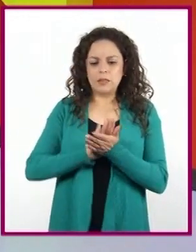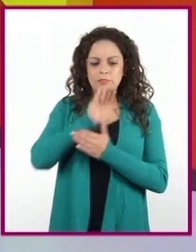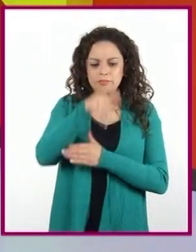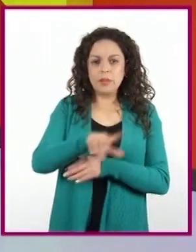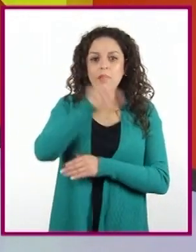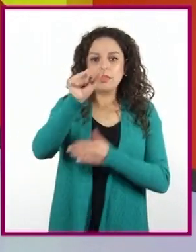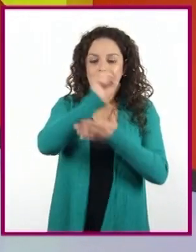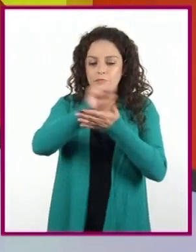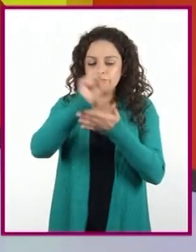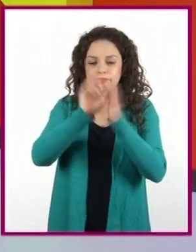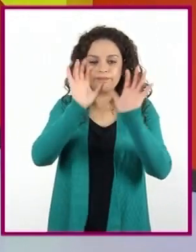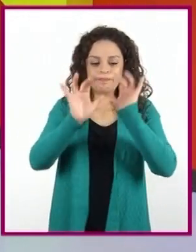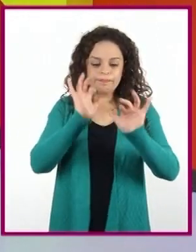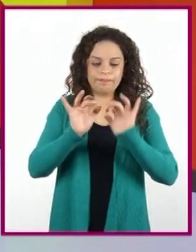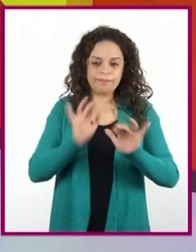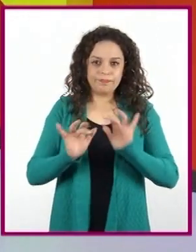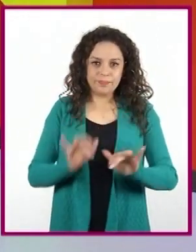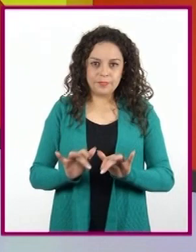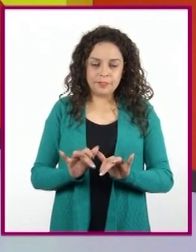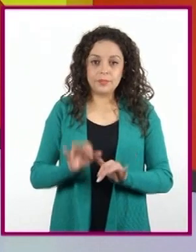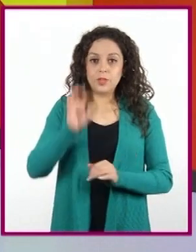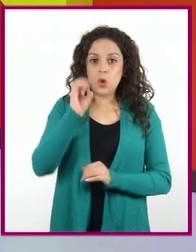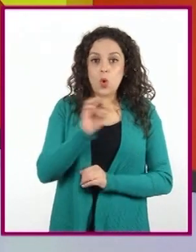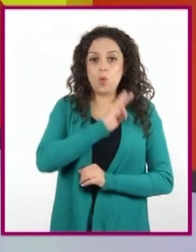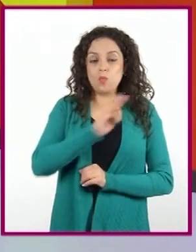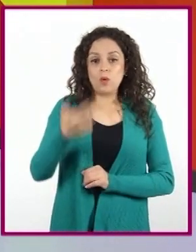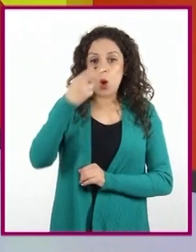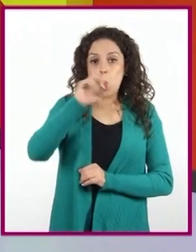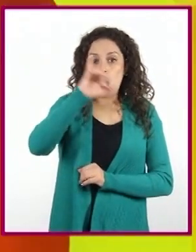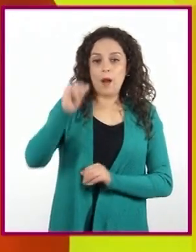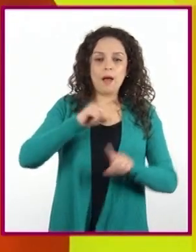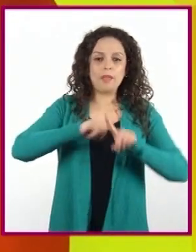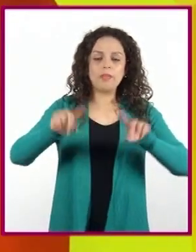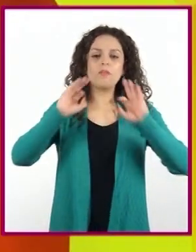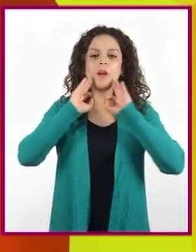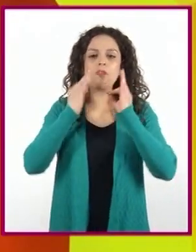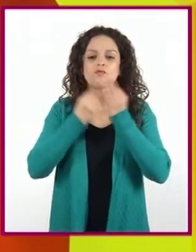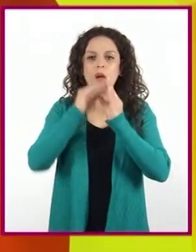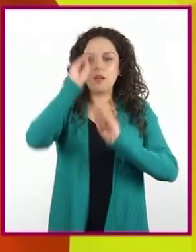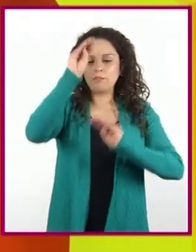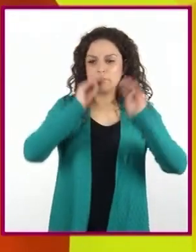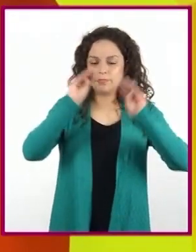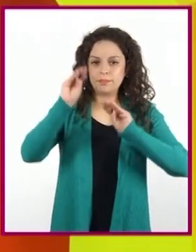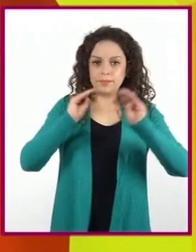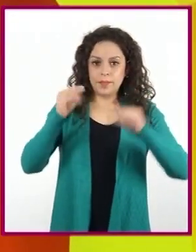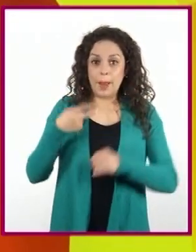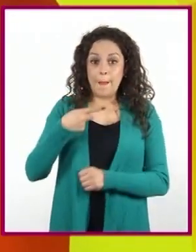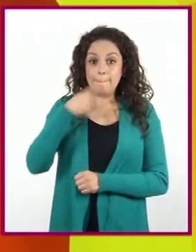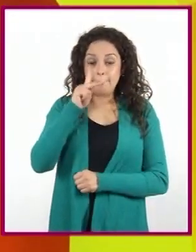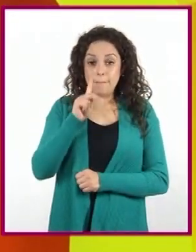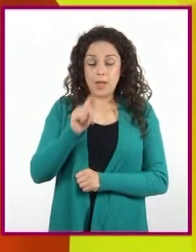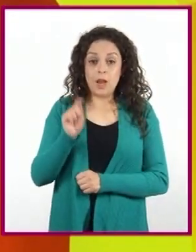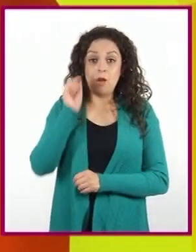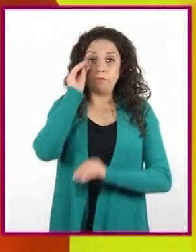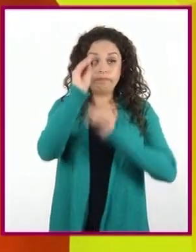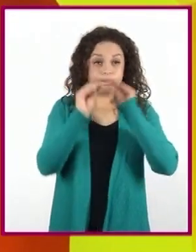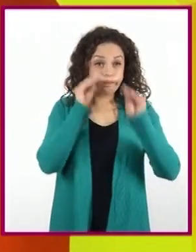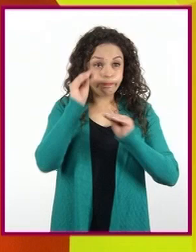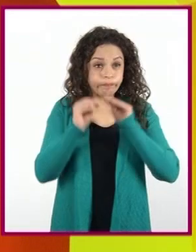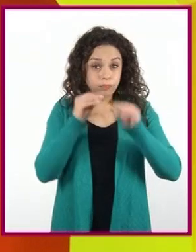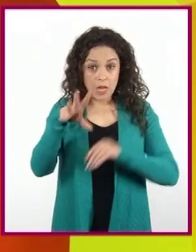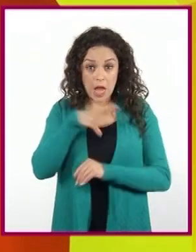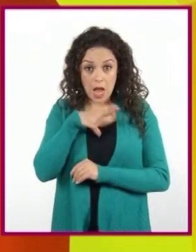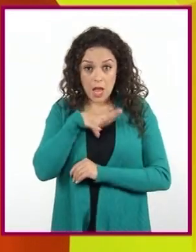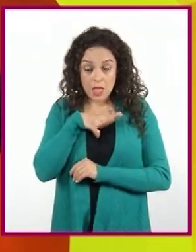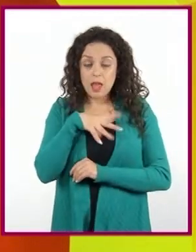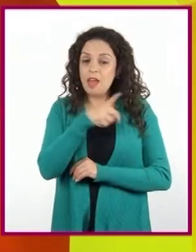distribuir los elementos en el espacio de la hoja de manera distinta. Pero sus elementos estructurales que hemos visto